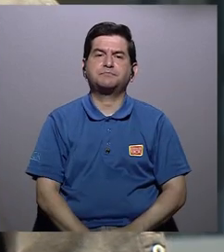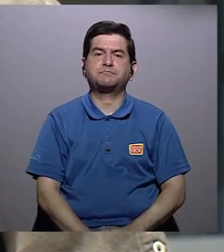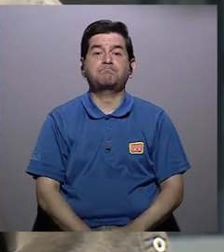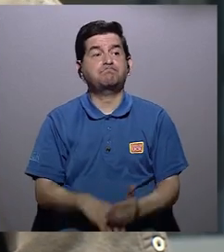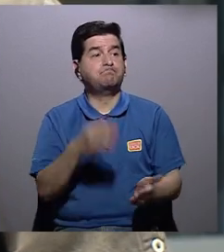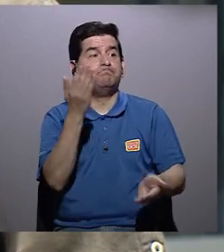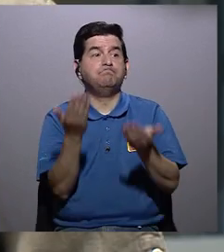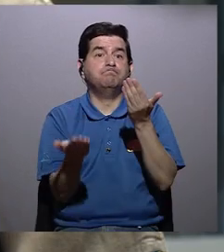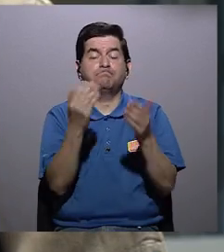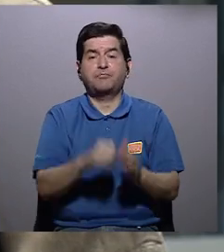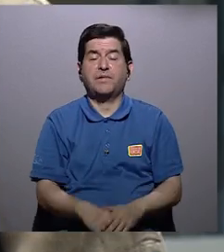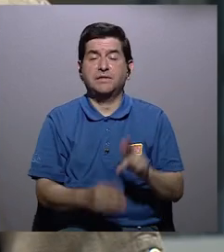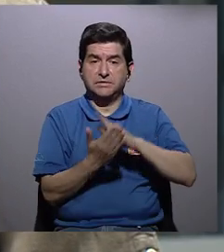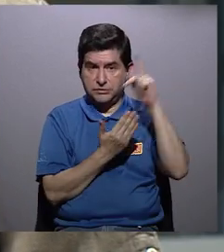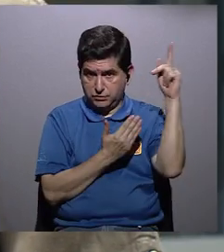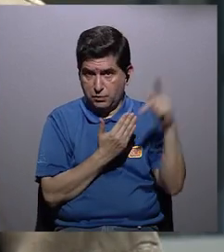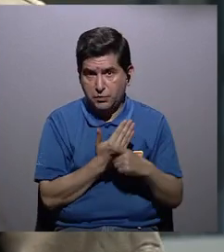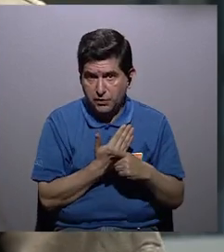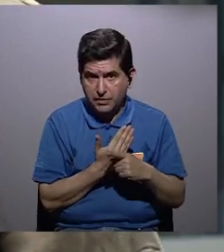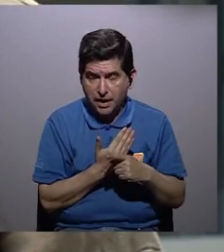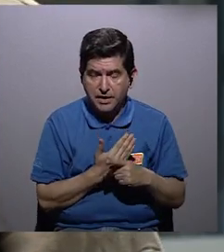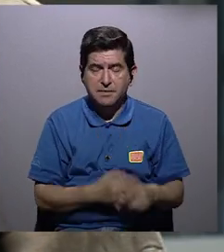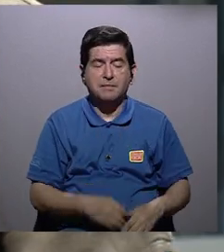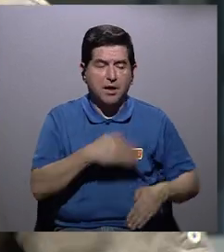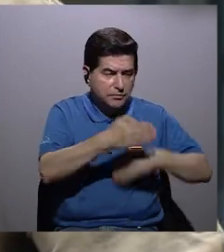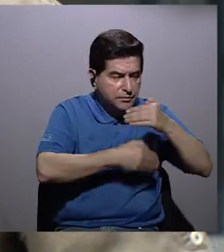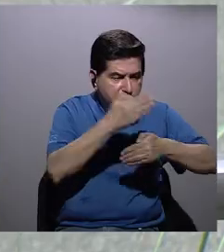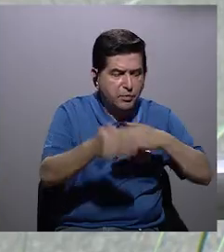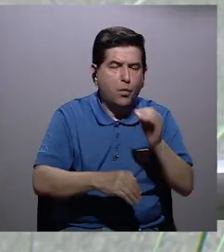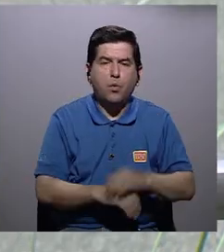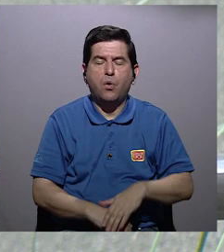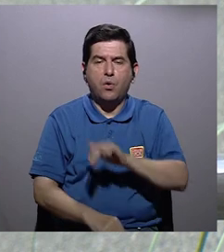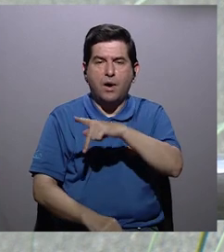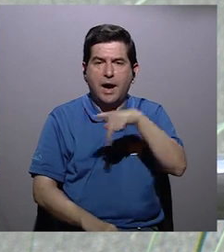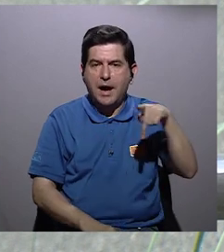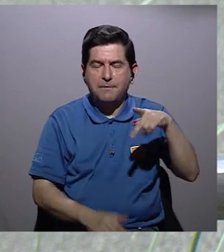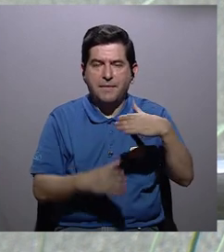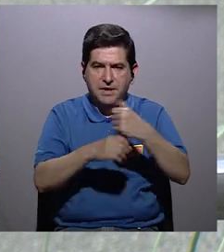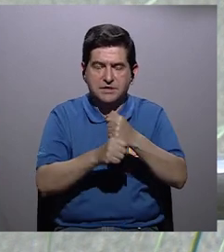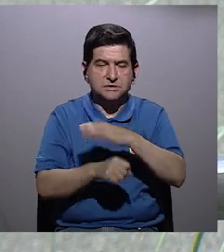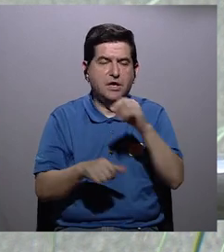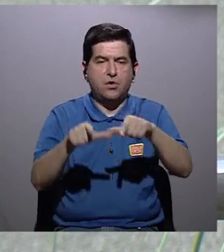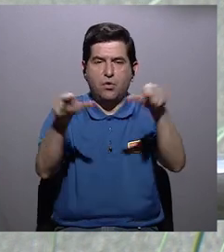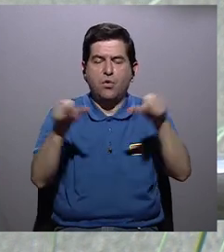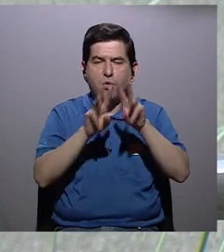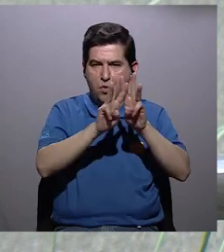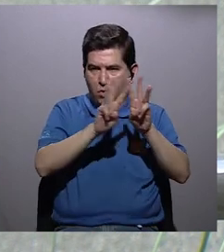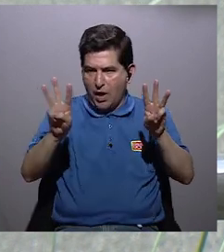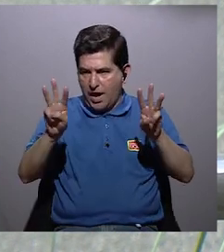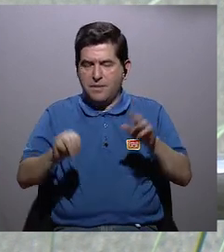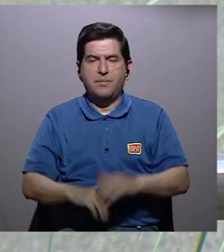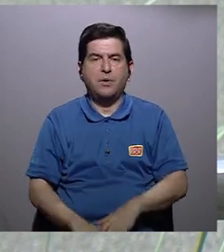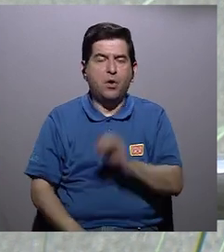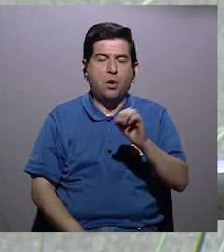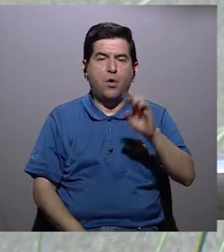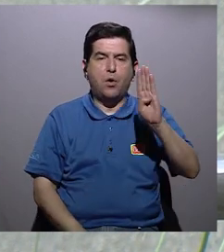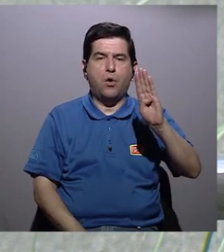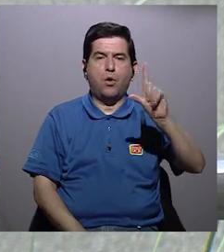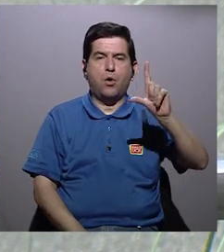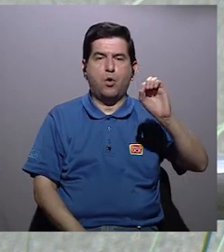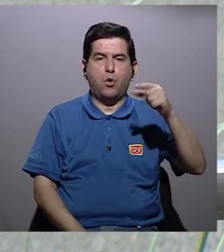ya sea por medio de programación, creando aplicaciones, creando páginas web, creando